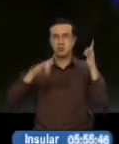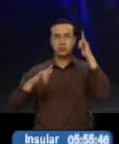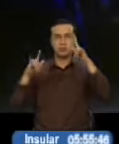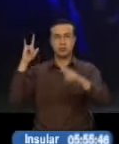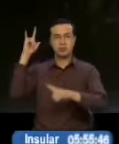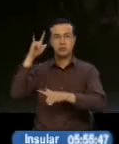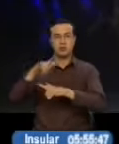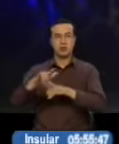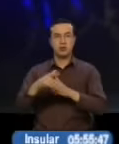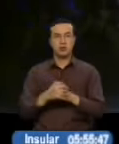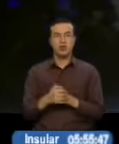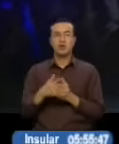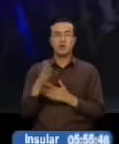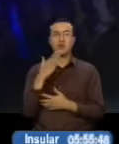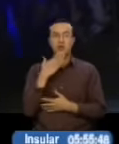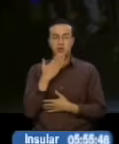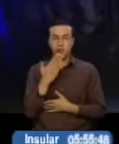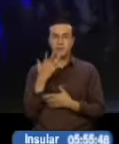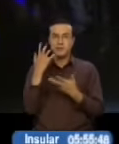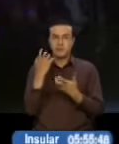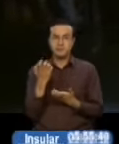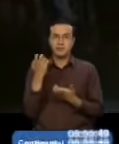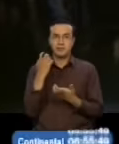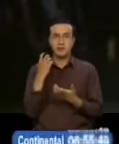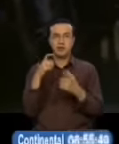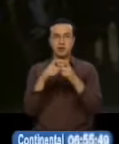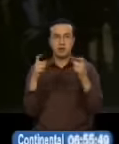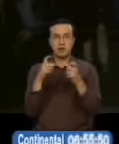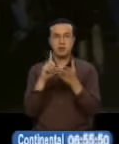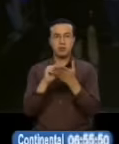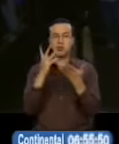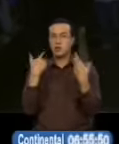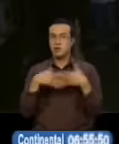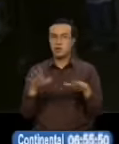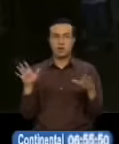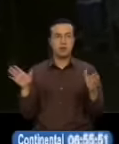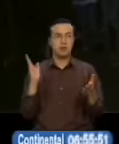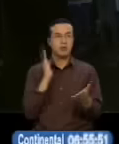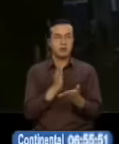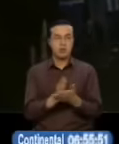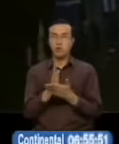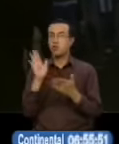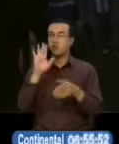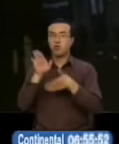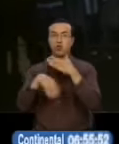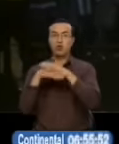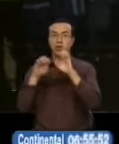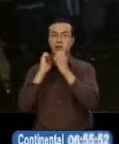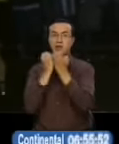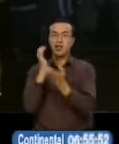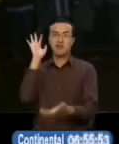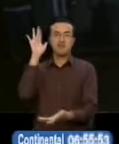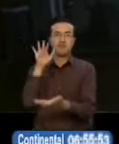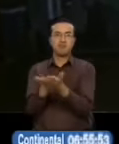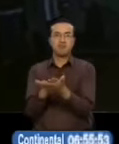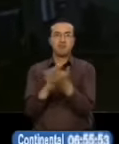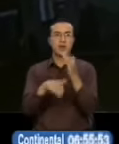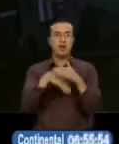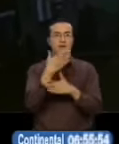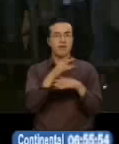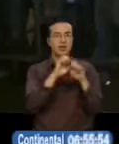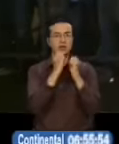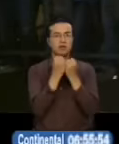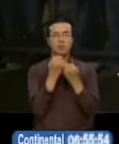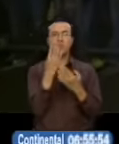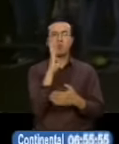pudieron arribar acá, en búsqueda, eso sí, de un boleto. Recordemos que están agotadas las entradas y que deberán conseguirlo en la reventa. Sin embargo, en los exteriores de este hotel se encontraban